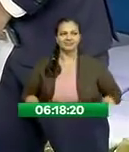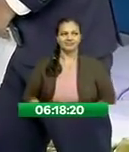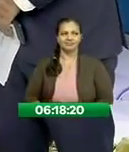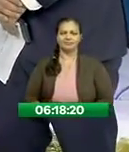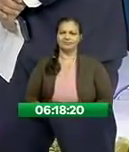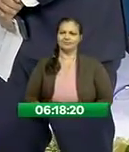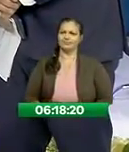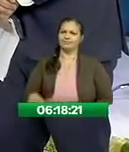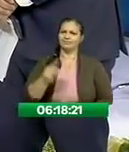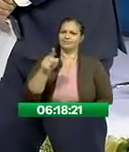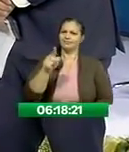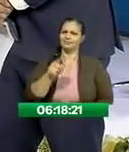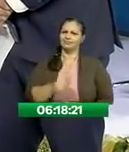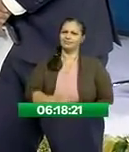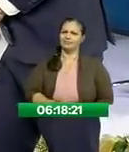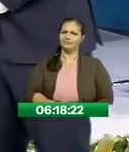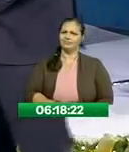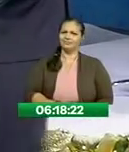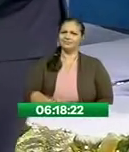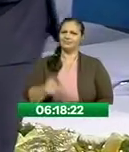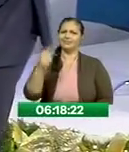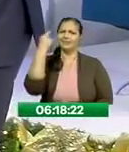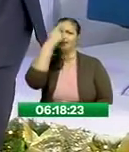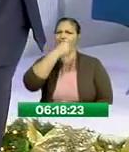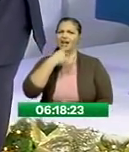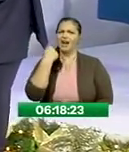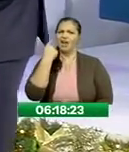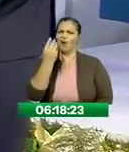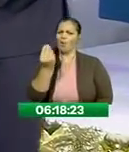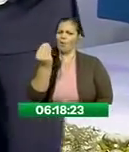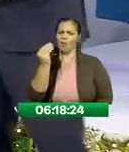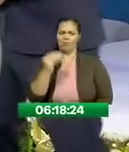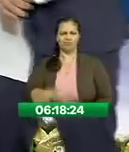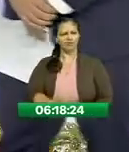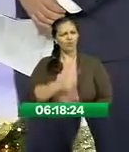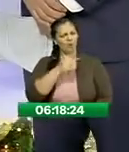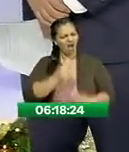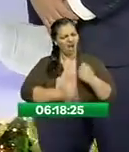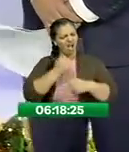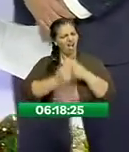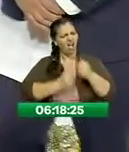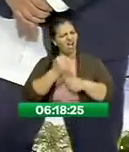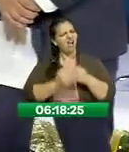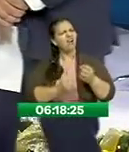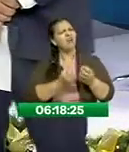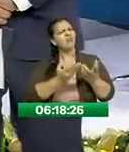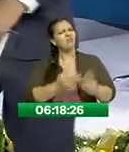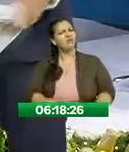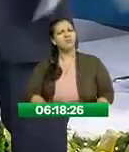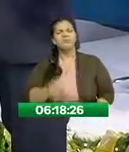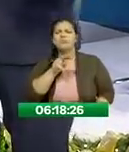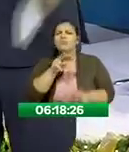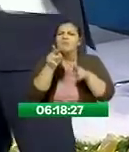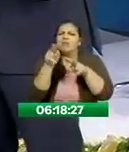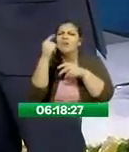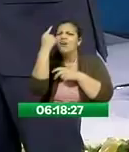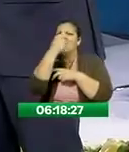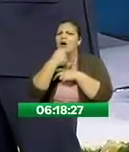tú la edad que tienes. No, no parezco. No pareces de 45, pareces de menos. ¿En sí? ¿En serio? Esto es...